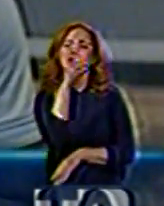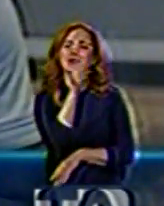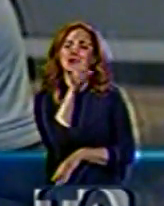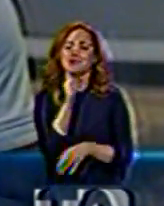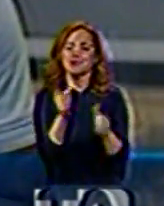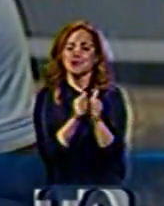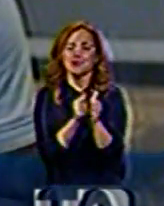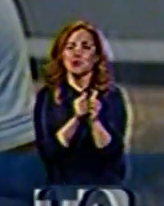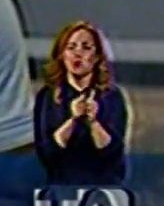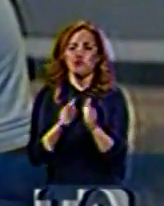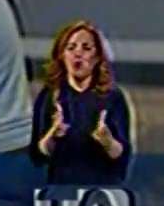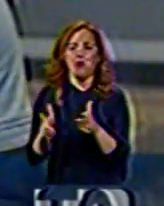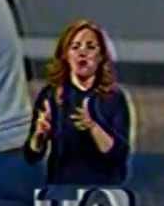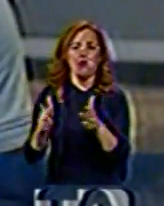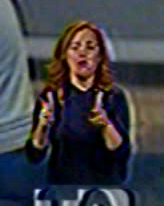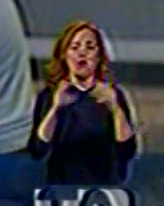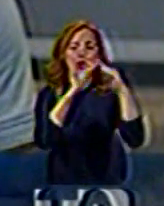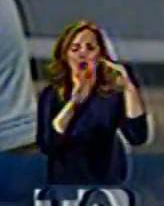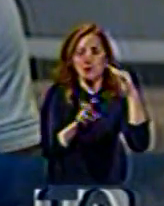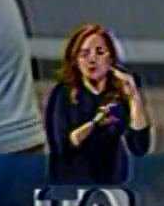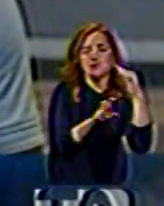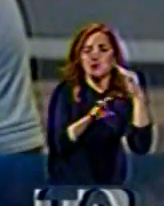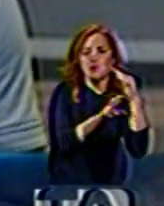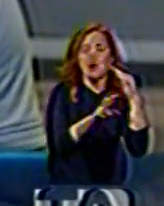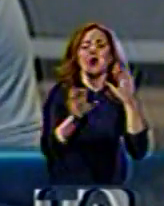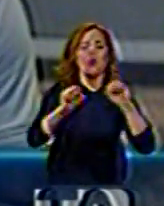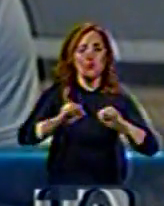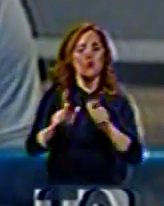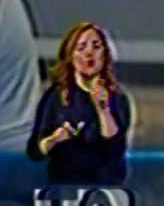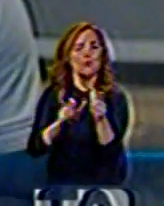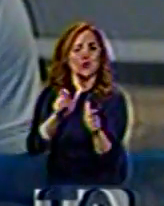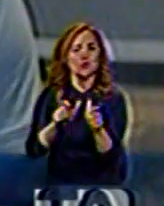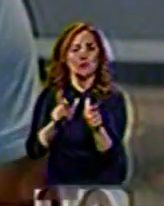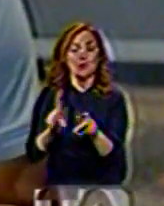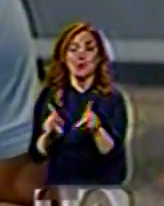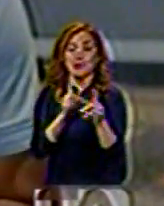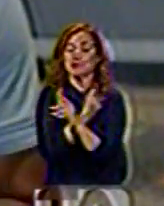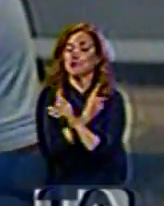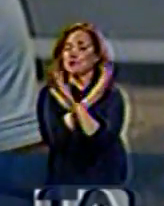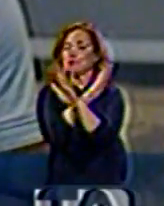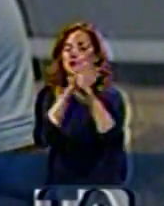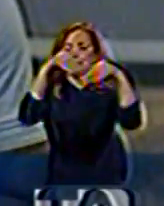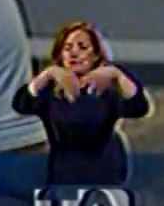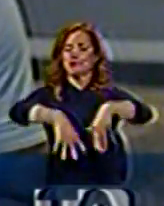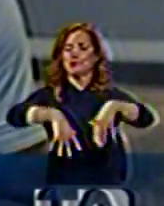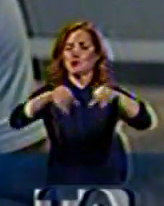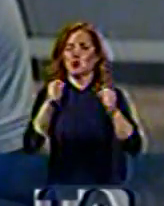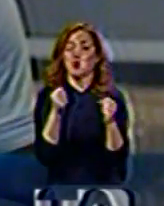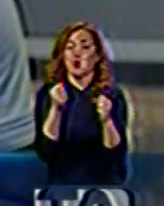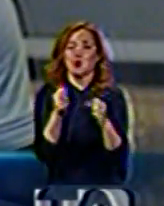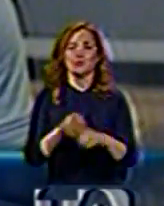y activar albergues para estar preparados ante posibles embates en esta, la presente etapa invernal.